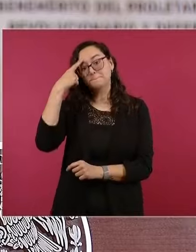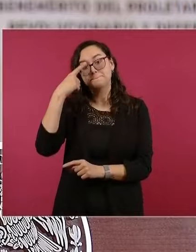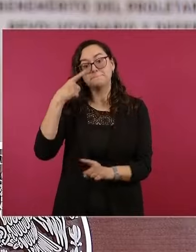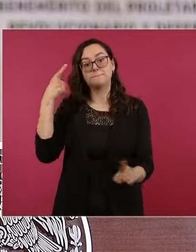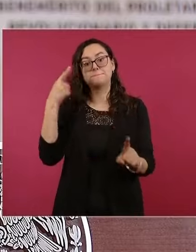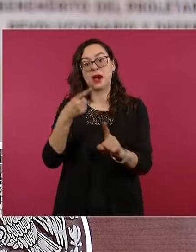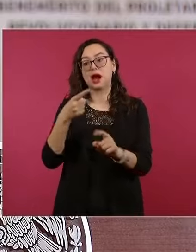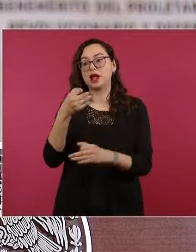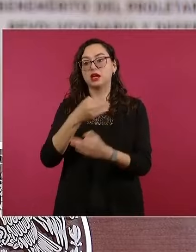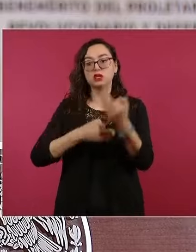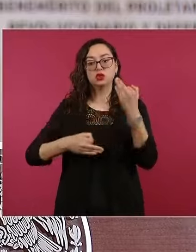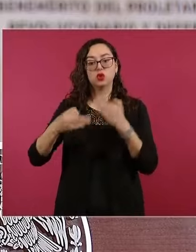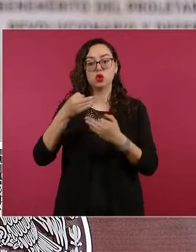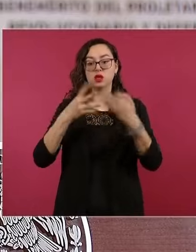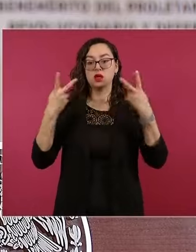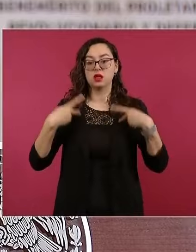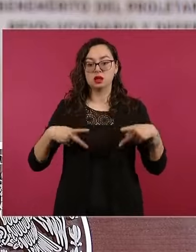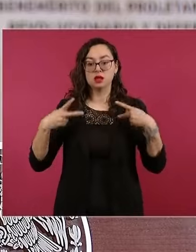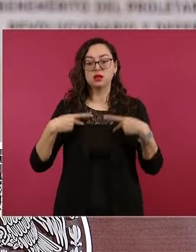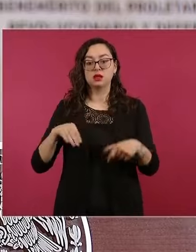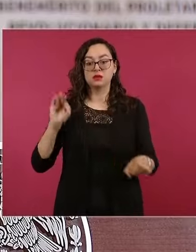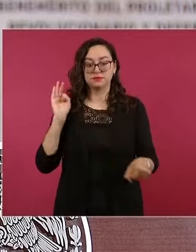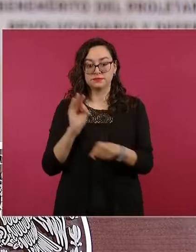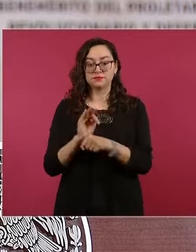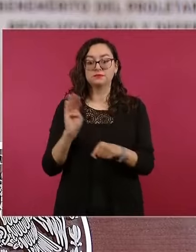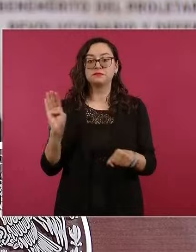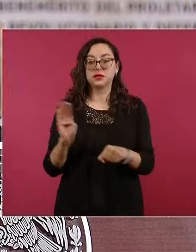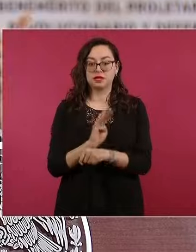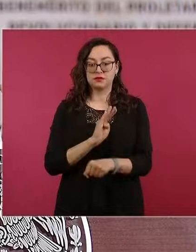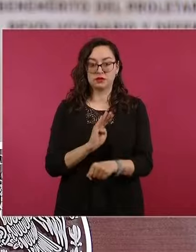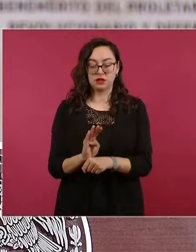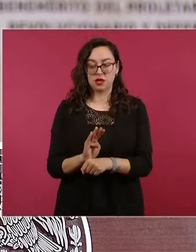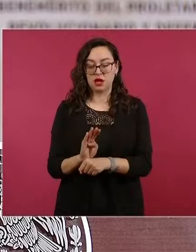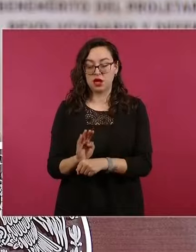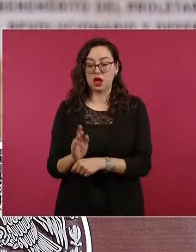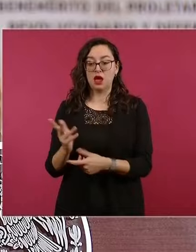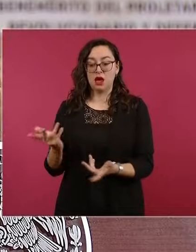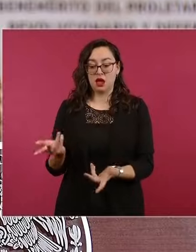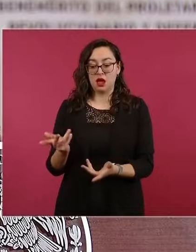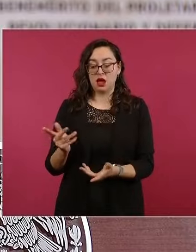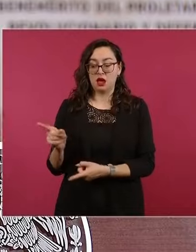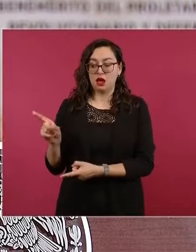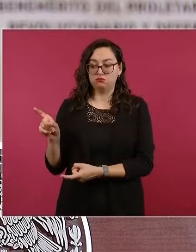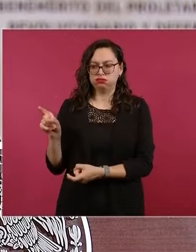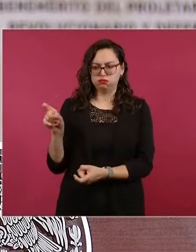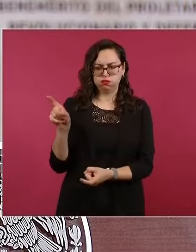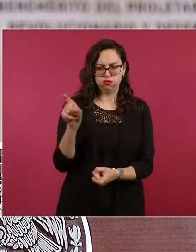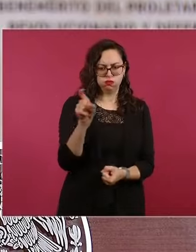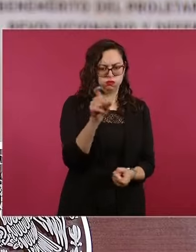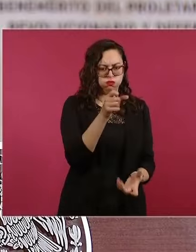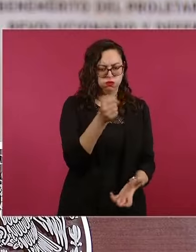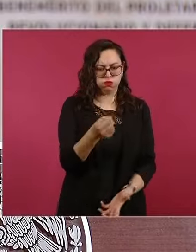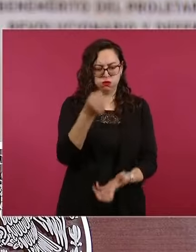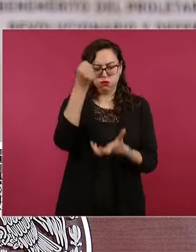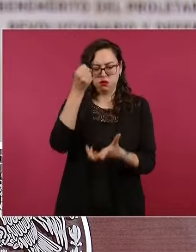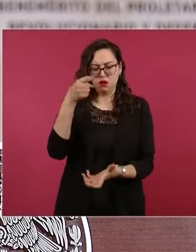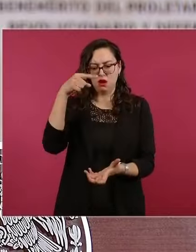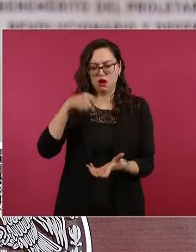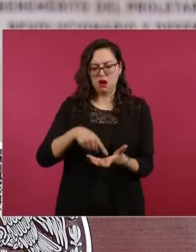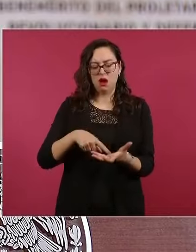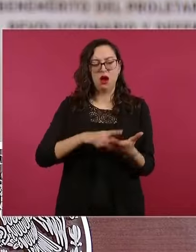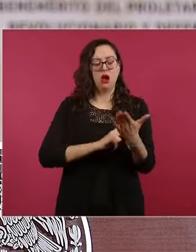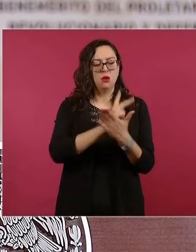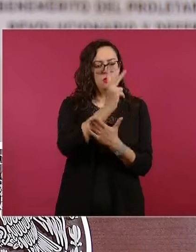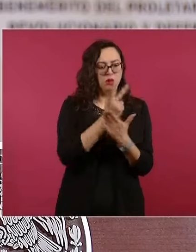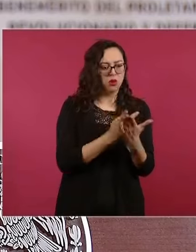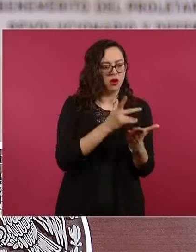de todas y de todos, porque de ahí se pagan los programas de bienestar, las inversiones de los proyectos,